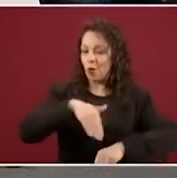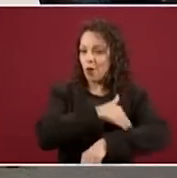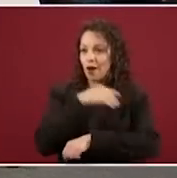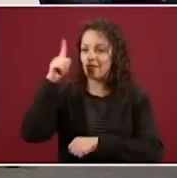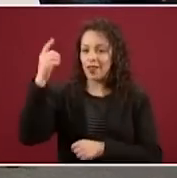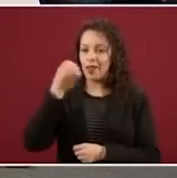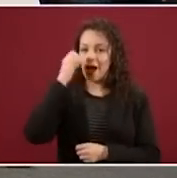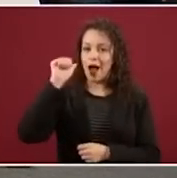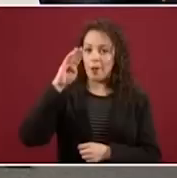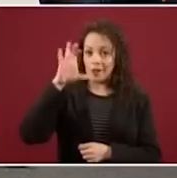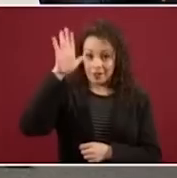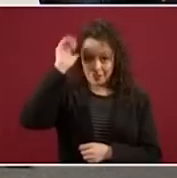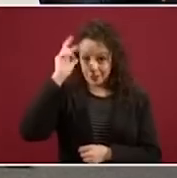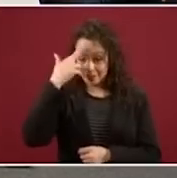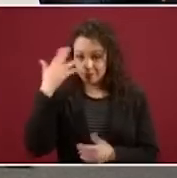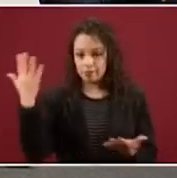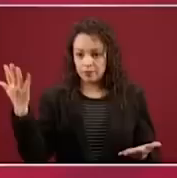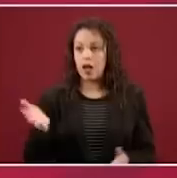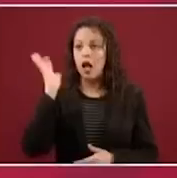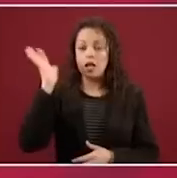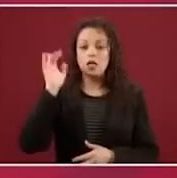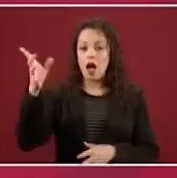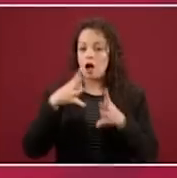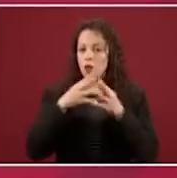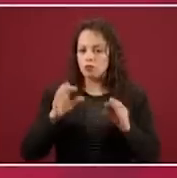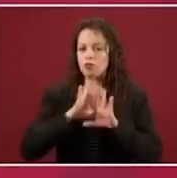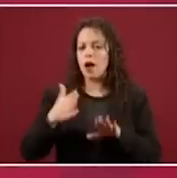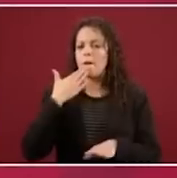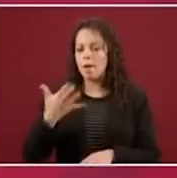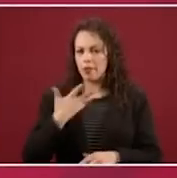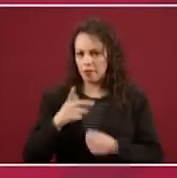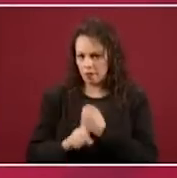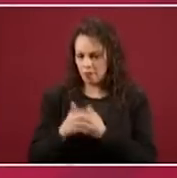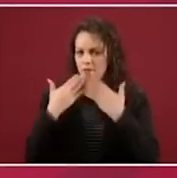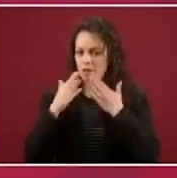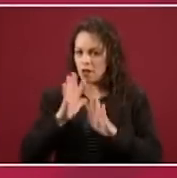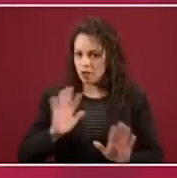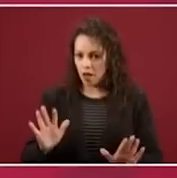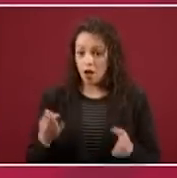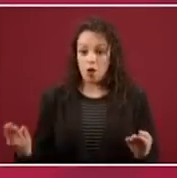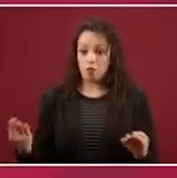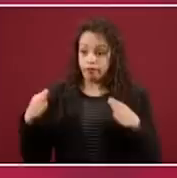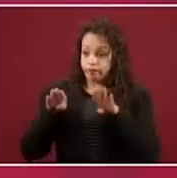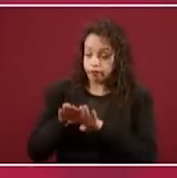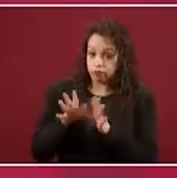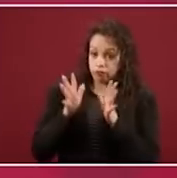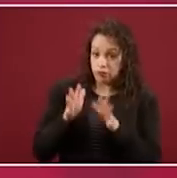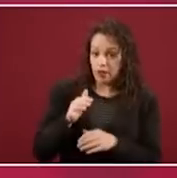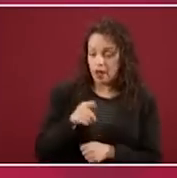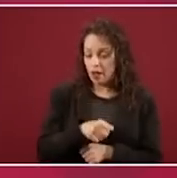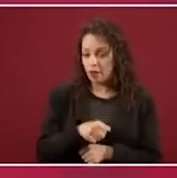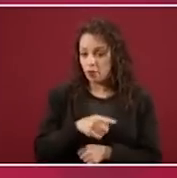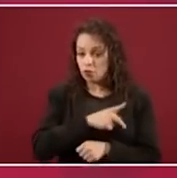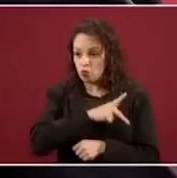entonces afortunadamente ya eso se resolvió, no se cerraron las estancias